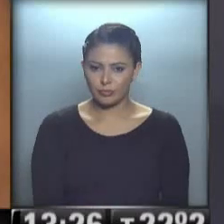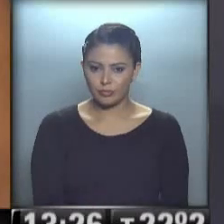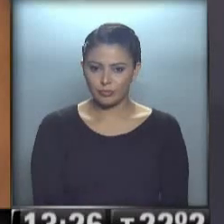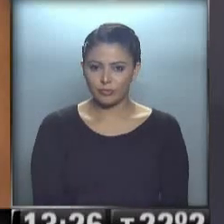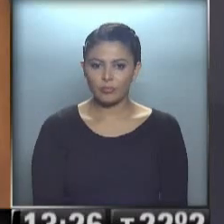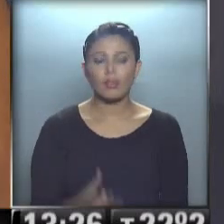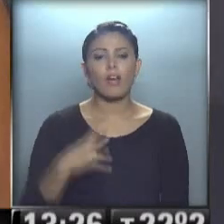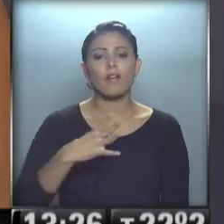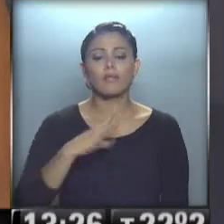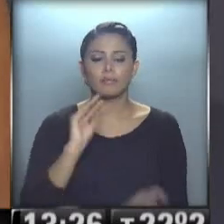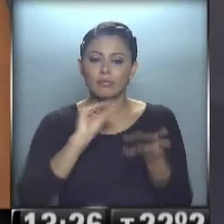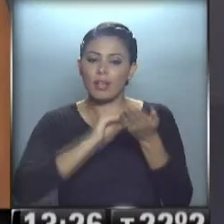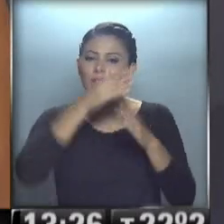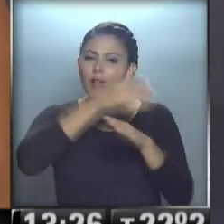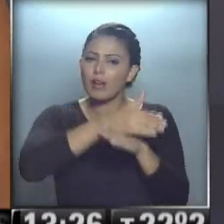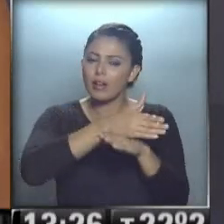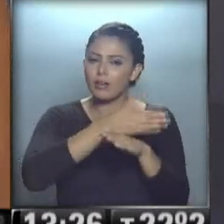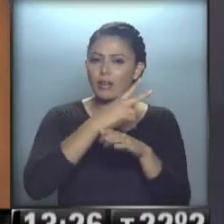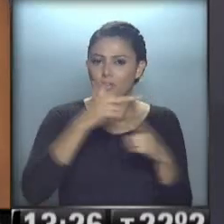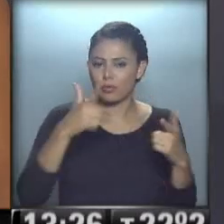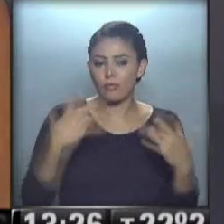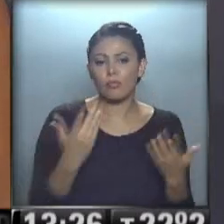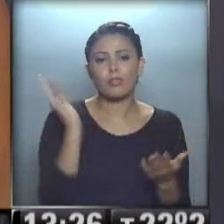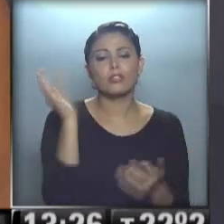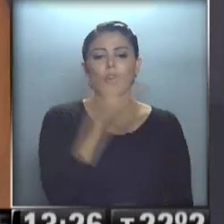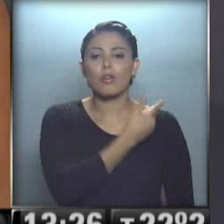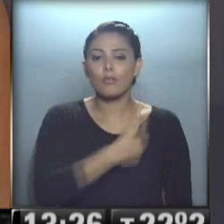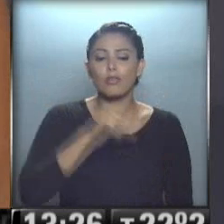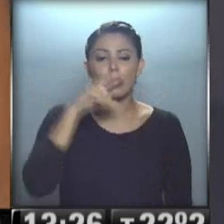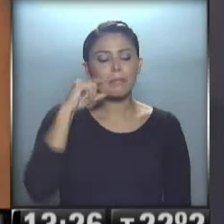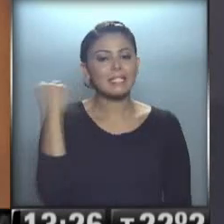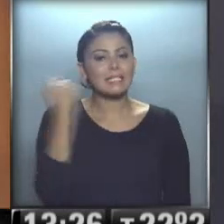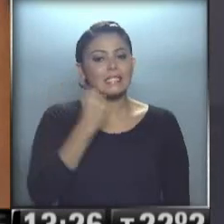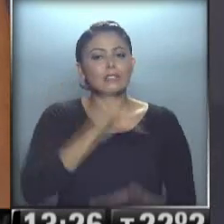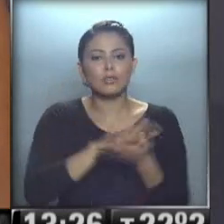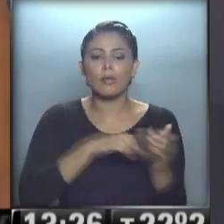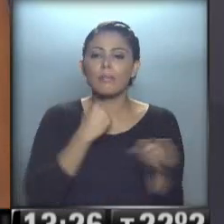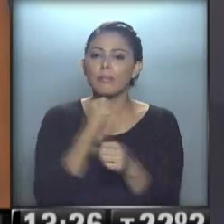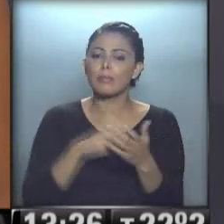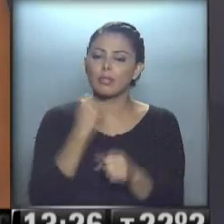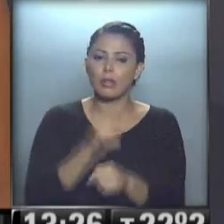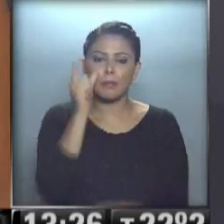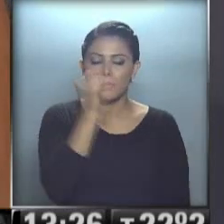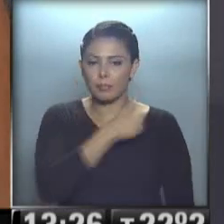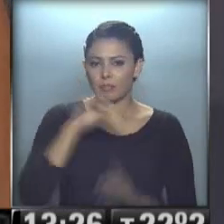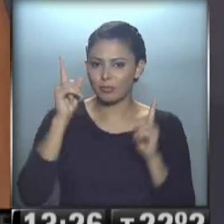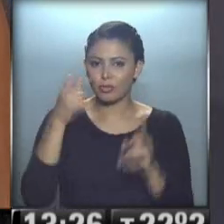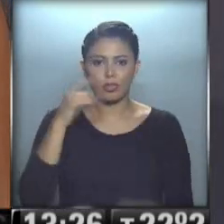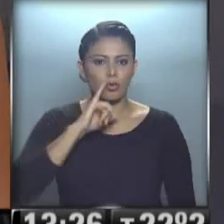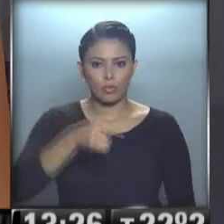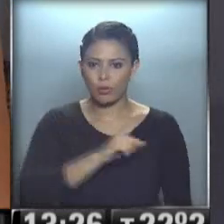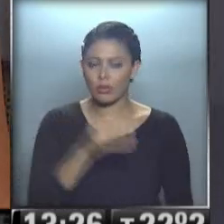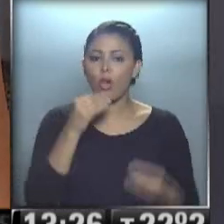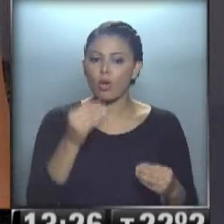Por la falta de vacantes en las escuelas de la Ciudad de Buenos Aires, el gobierno porteño ensaya una solución que no conforma ni a padres ni a docentes, y es